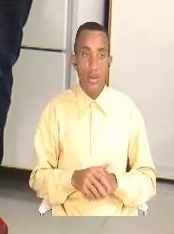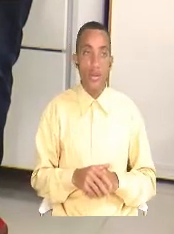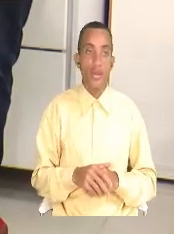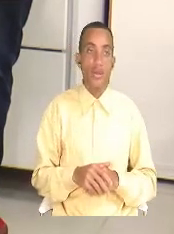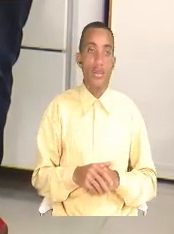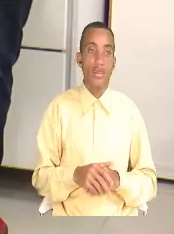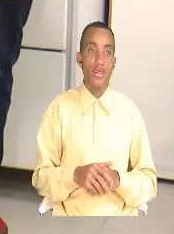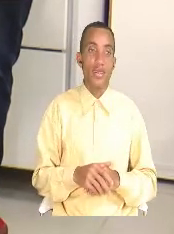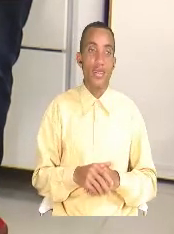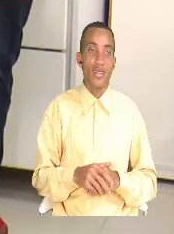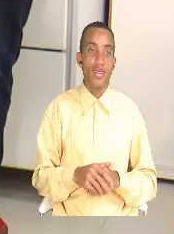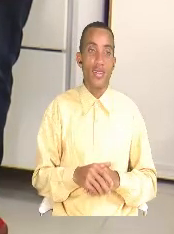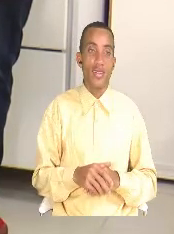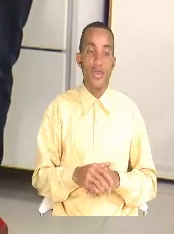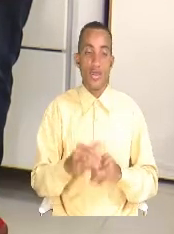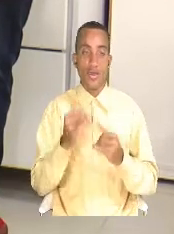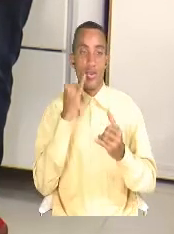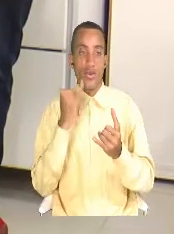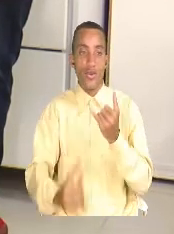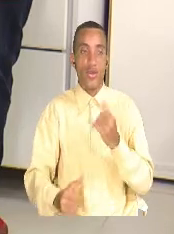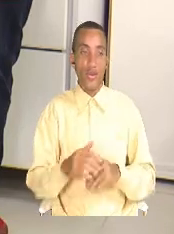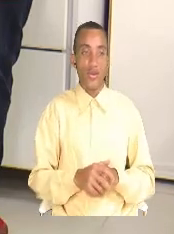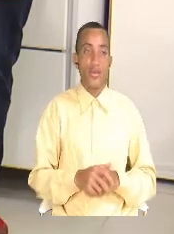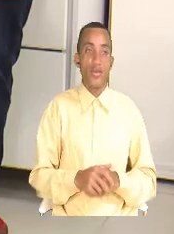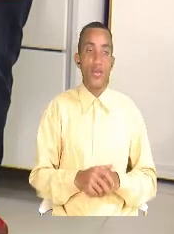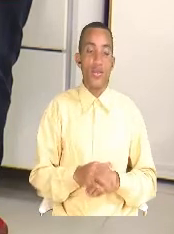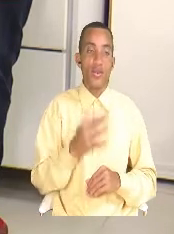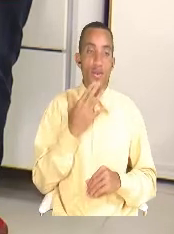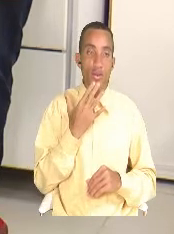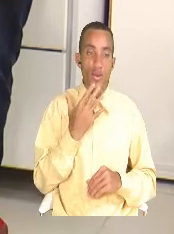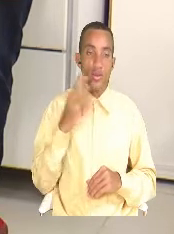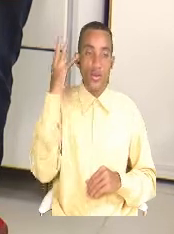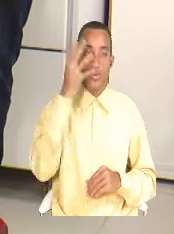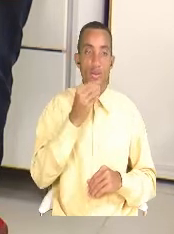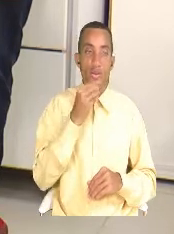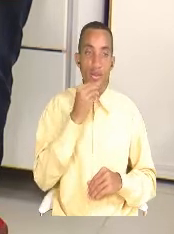Entonces es lo último que le adicionamos y le va a dar un colorido también bonito.